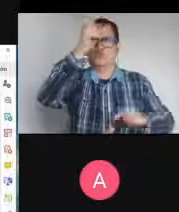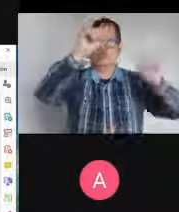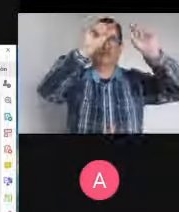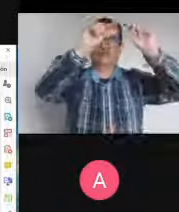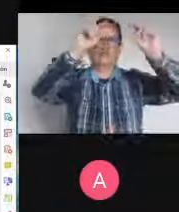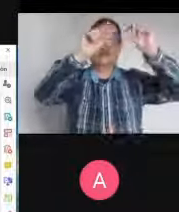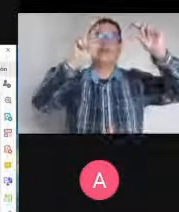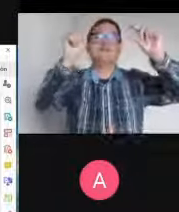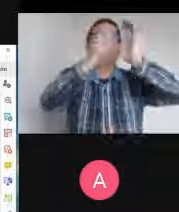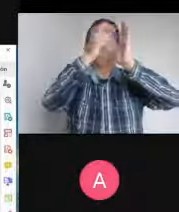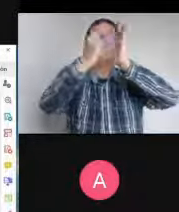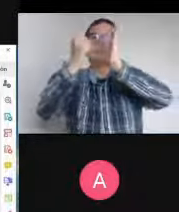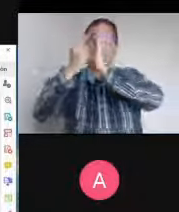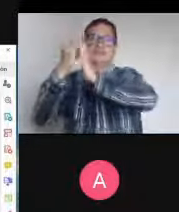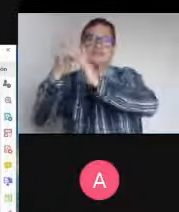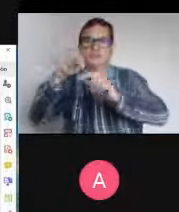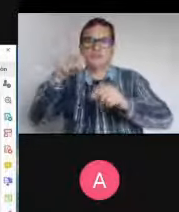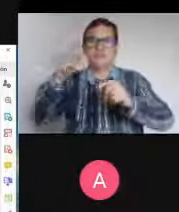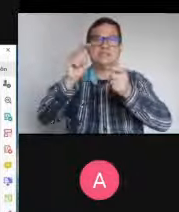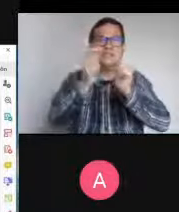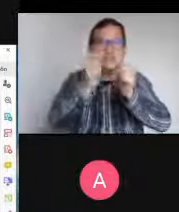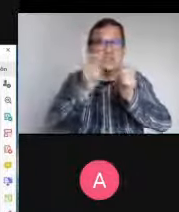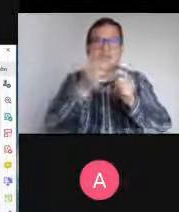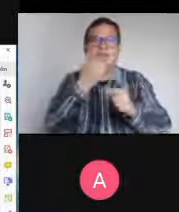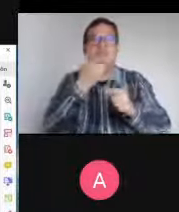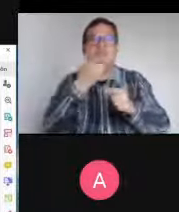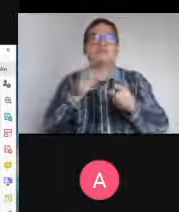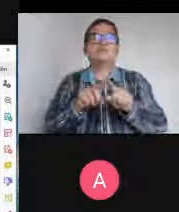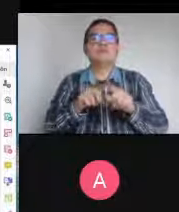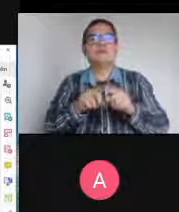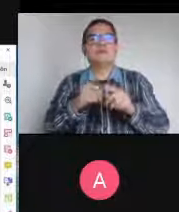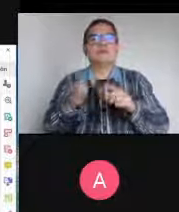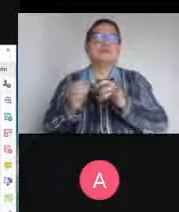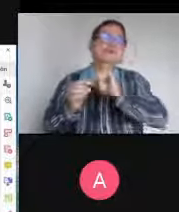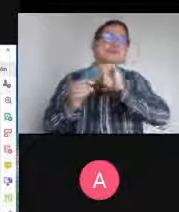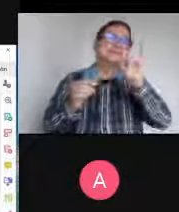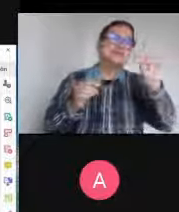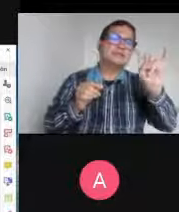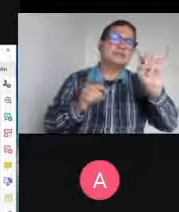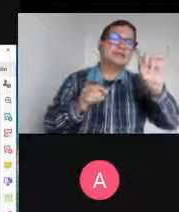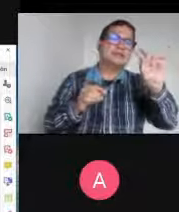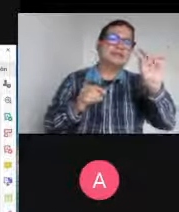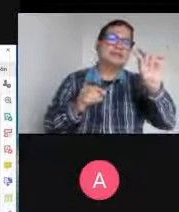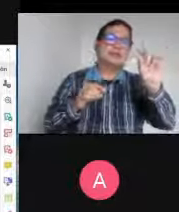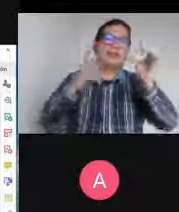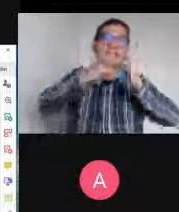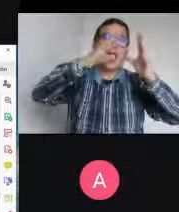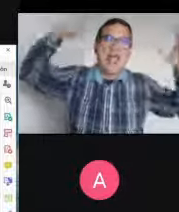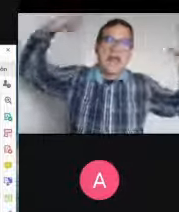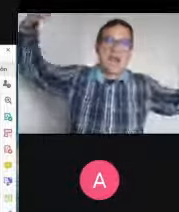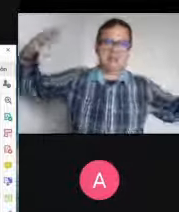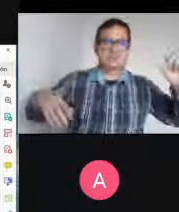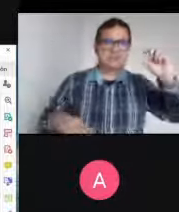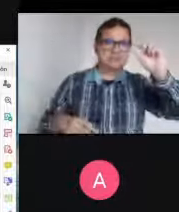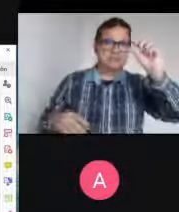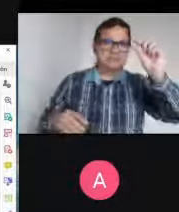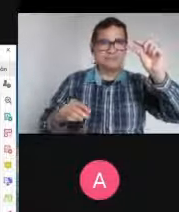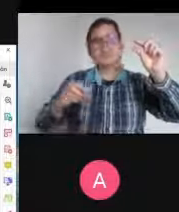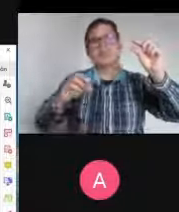coloca o selecciona la frecuencia que uno desea. Entonces, el del lado izquierdo pues permite movimientos grandes